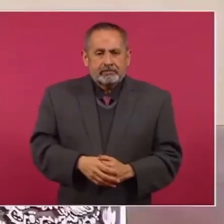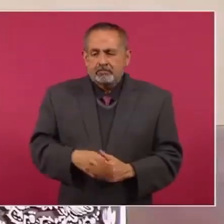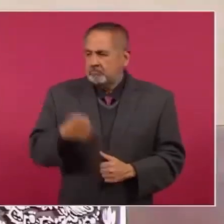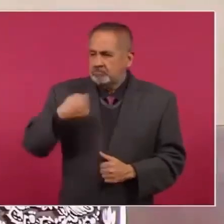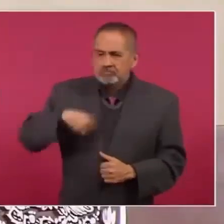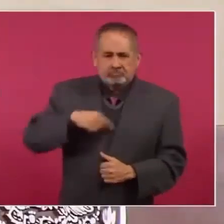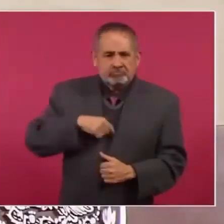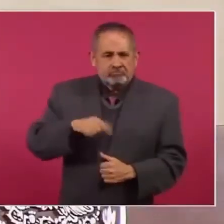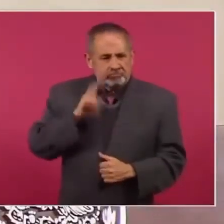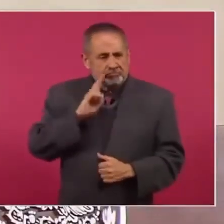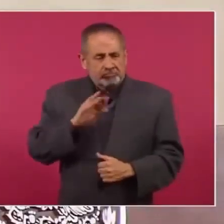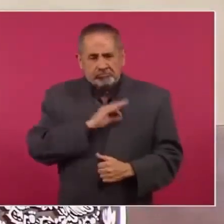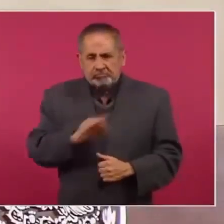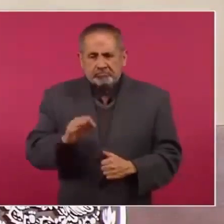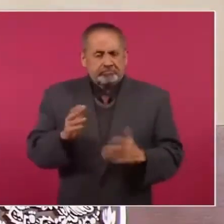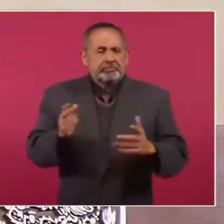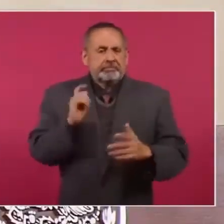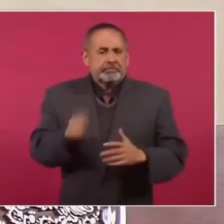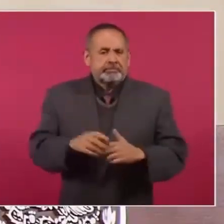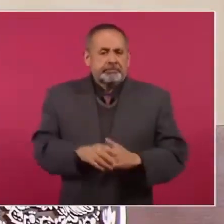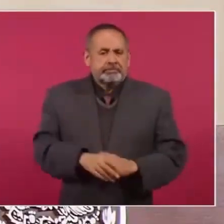podamos